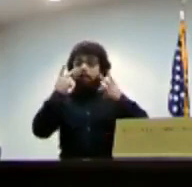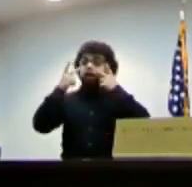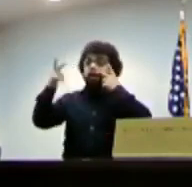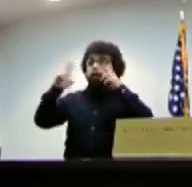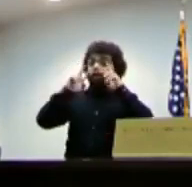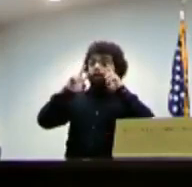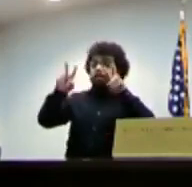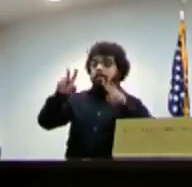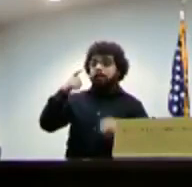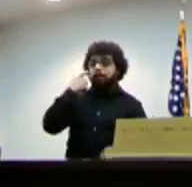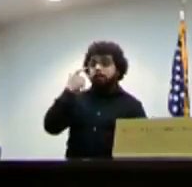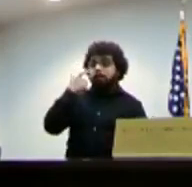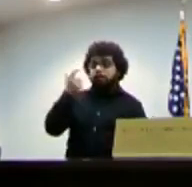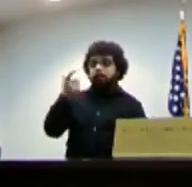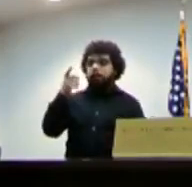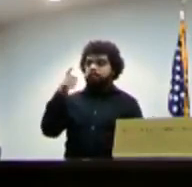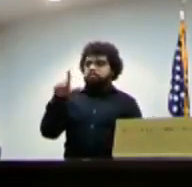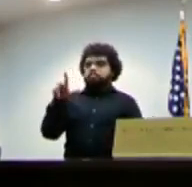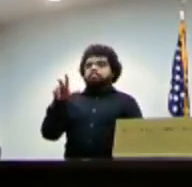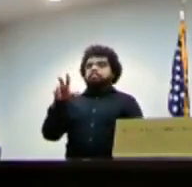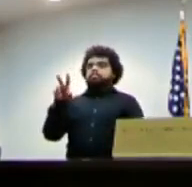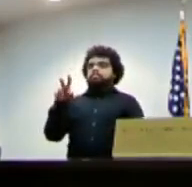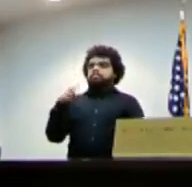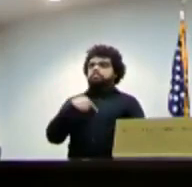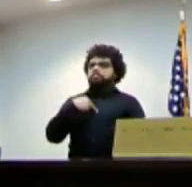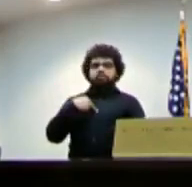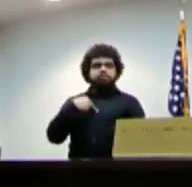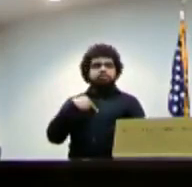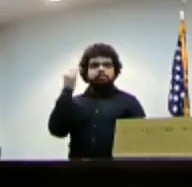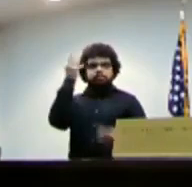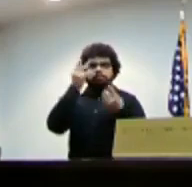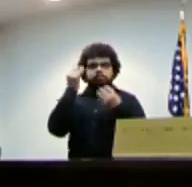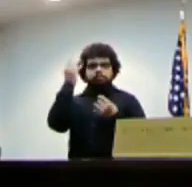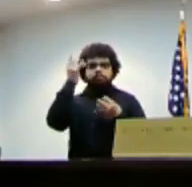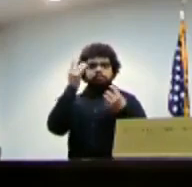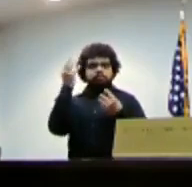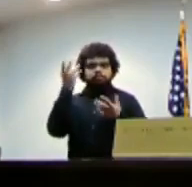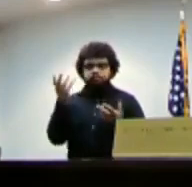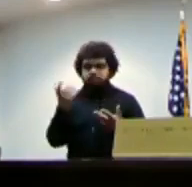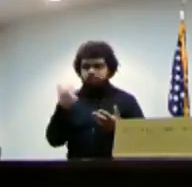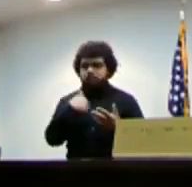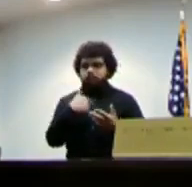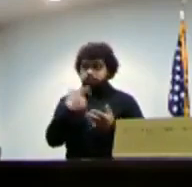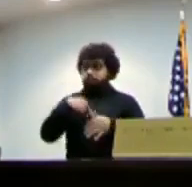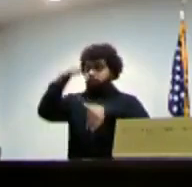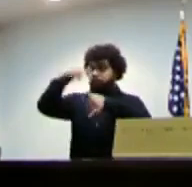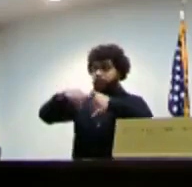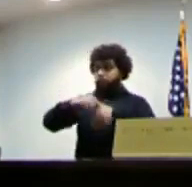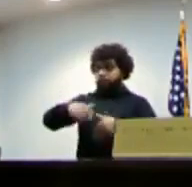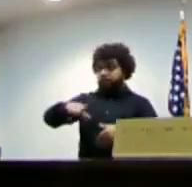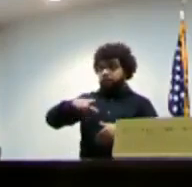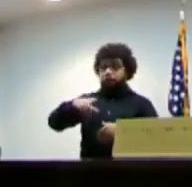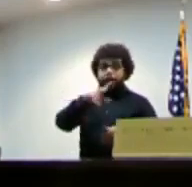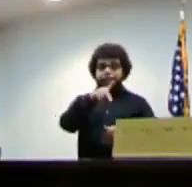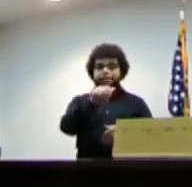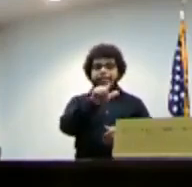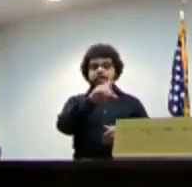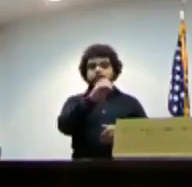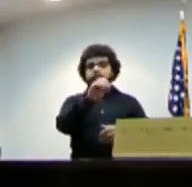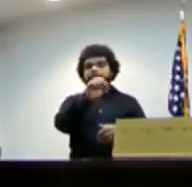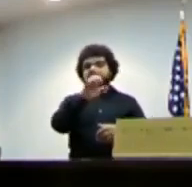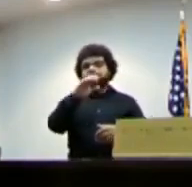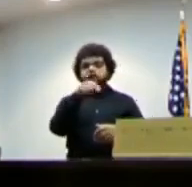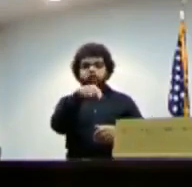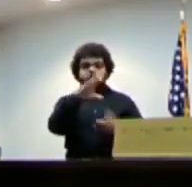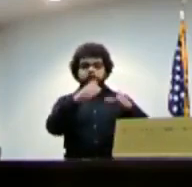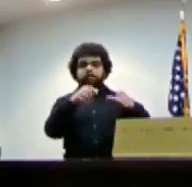y no soy ingeniero, vuelvo a decir, cálculo, me preocupó porque realmente la estructura, de hecho, recuerdo que en Palo Seco, cuando fuimos, había